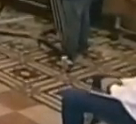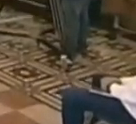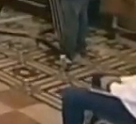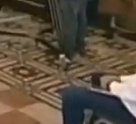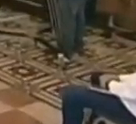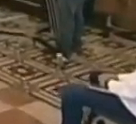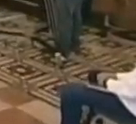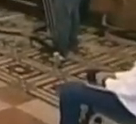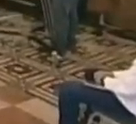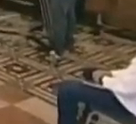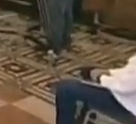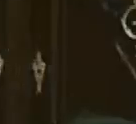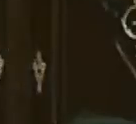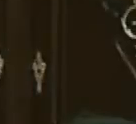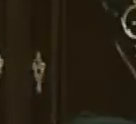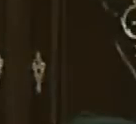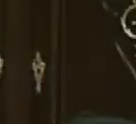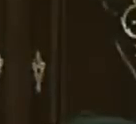bueno, revisando